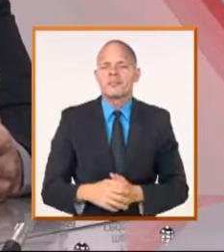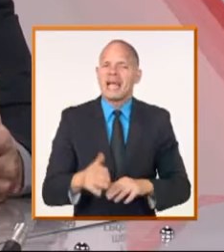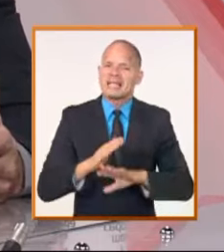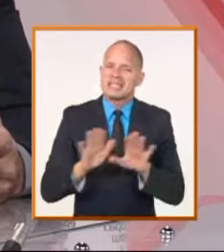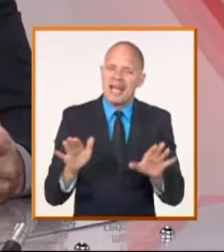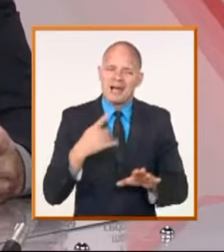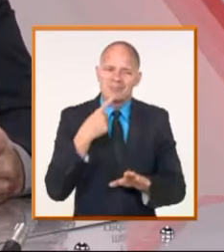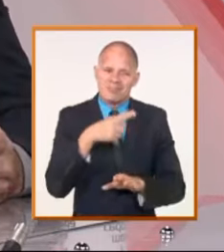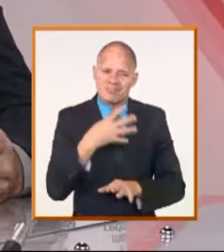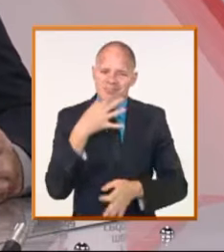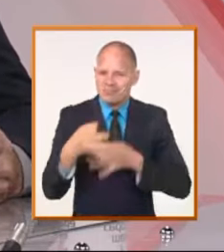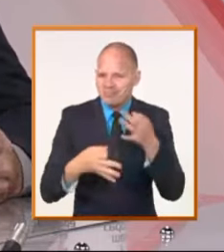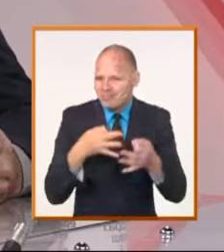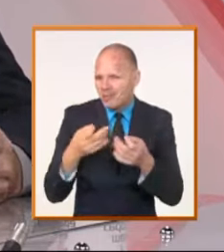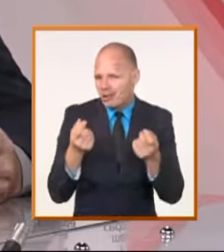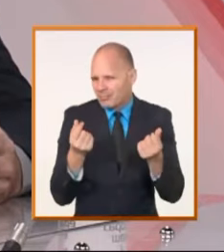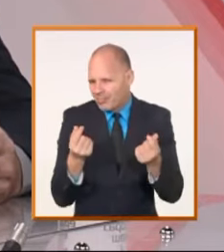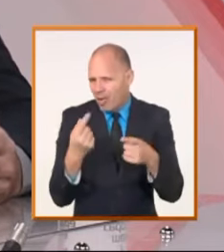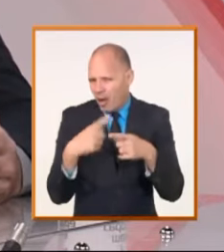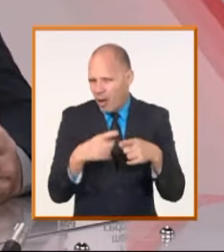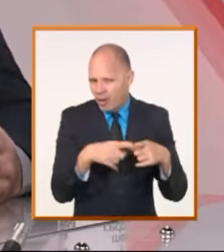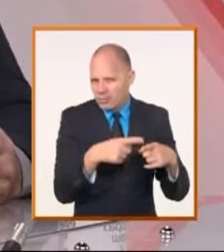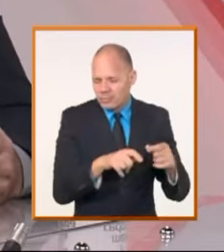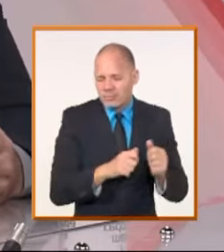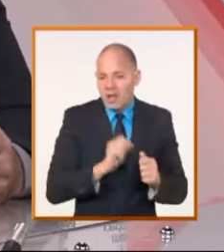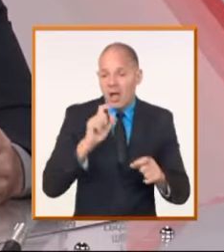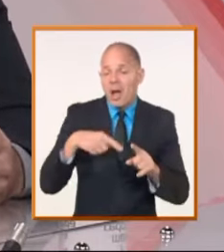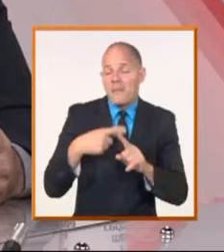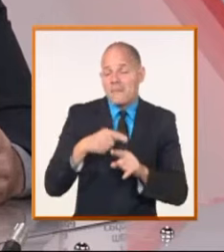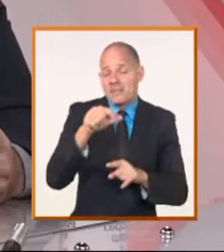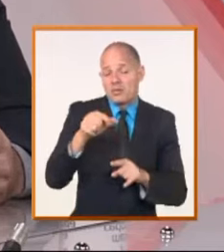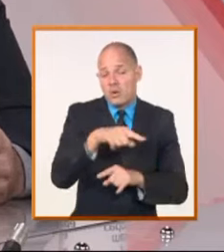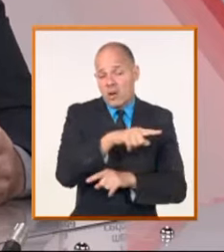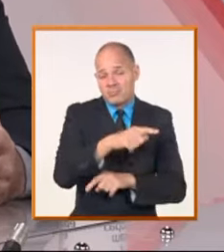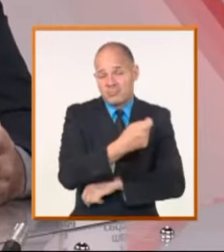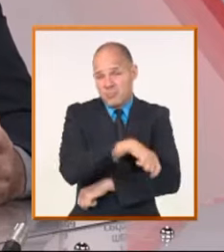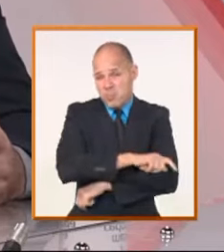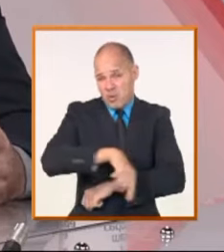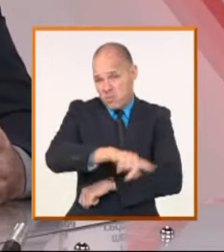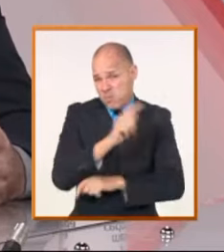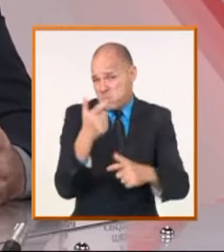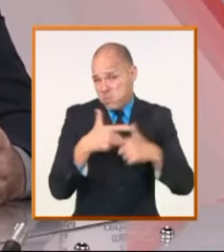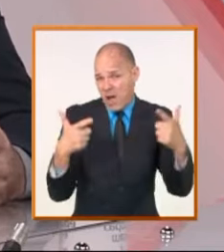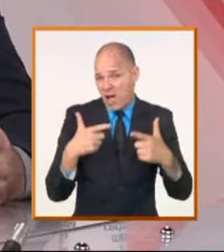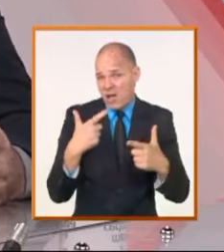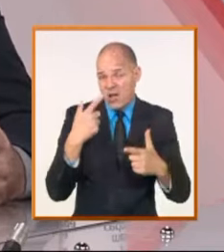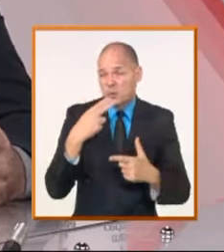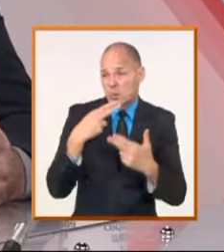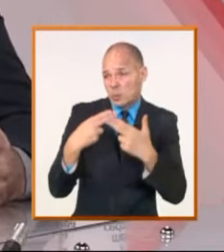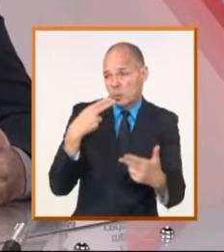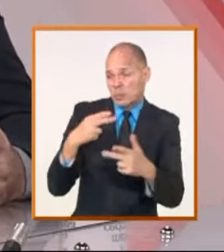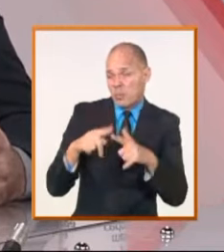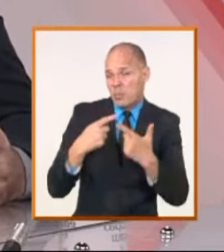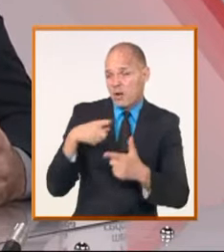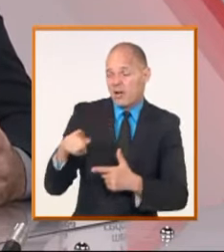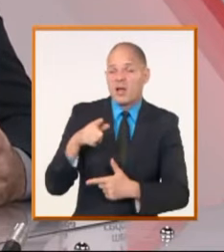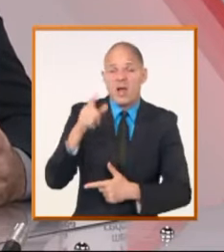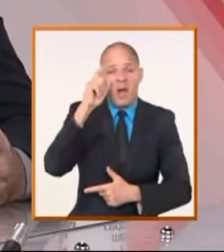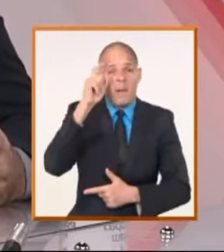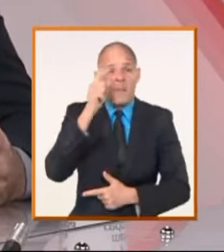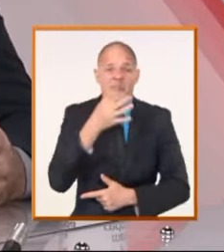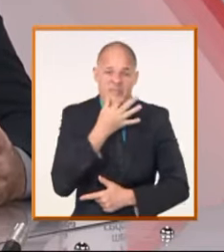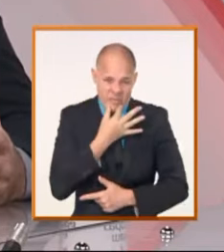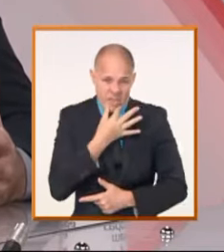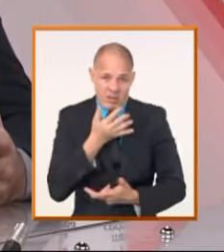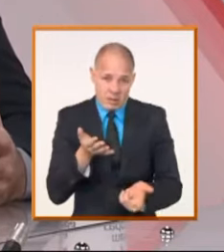ser. El tema de la edad, que se le ataca en ese sentido también. Me imagino que su nominación o que